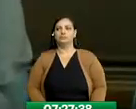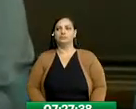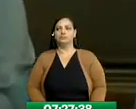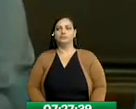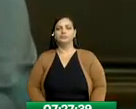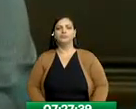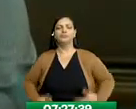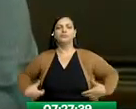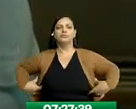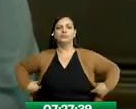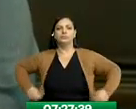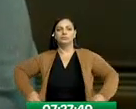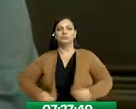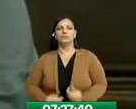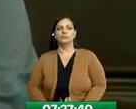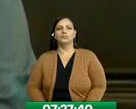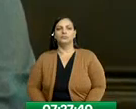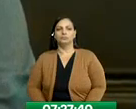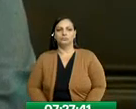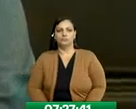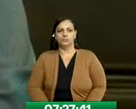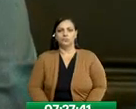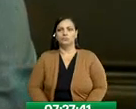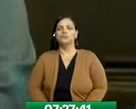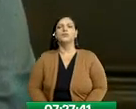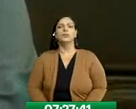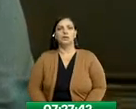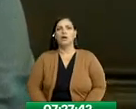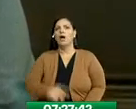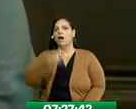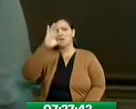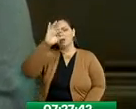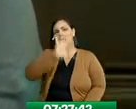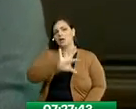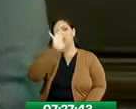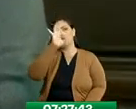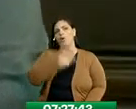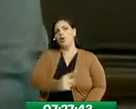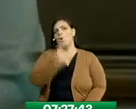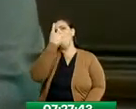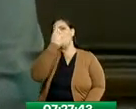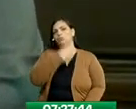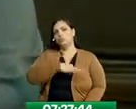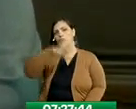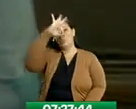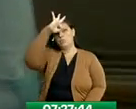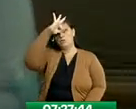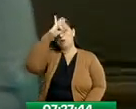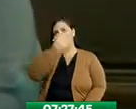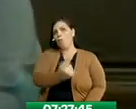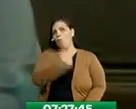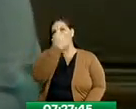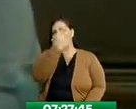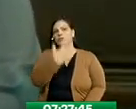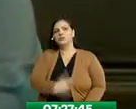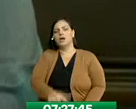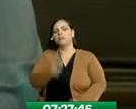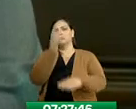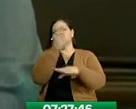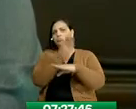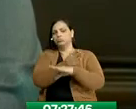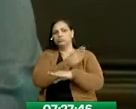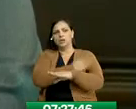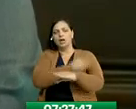Tenemos identificado el hospital por temas de seguridad. No podemos todavía mencionar dónde está ahora ubicado el hospital, que va a contar con toda la